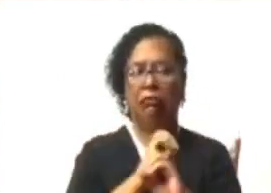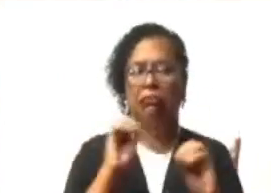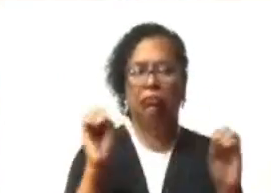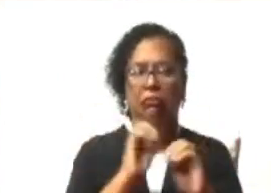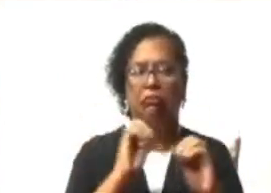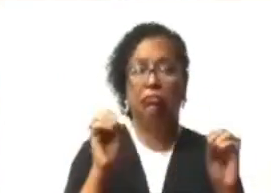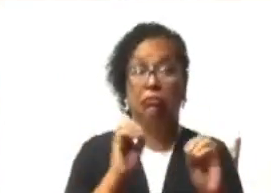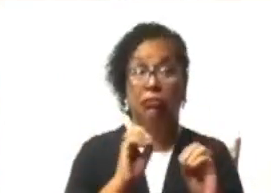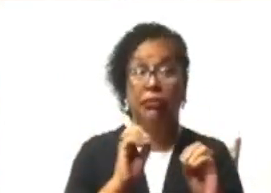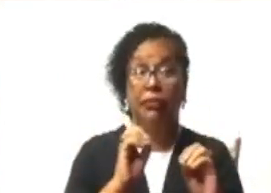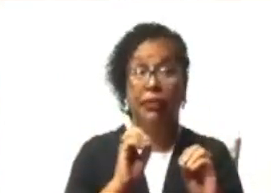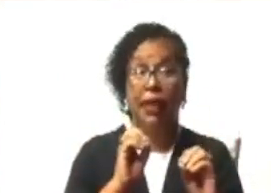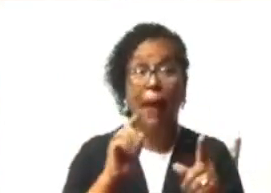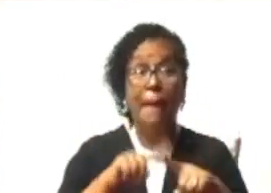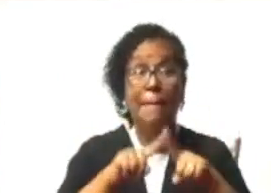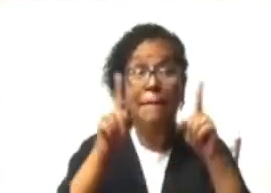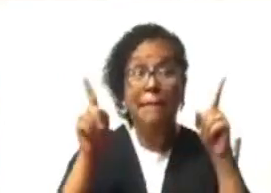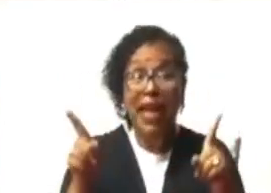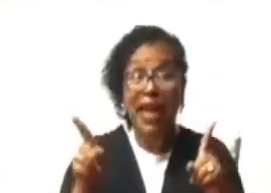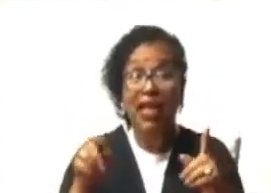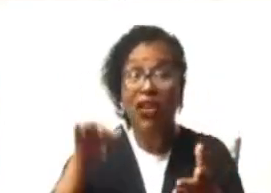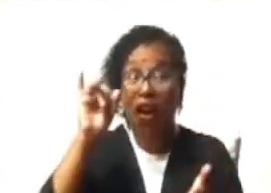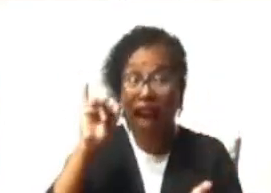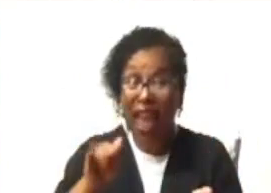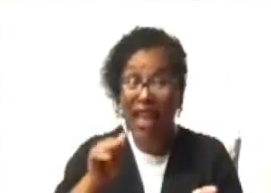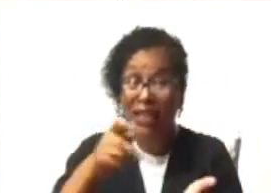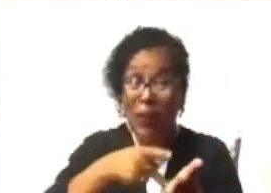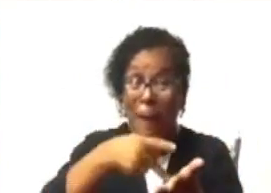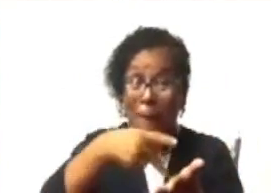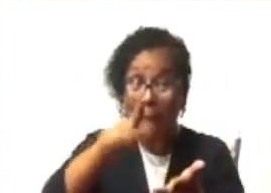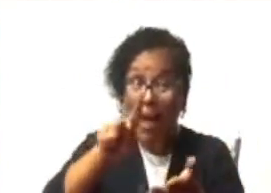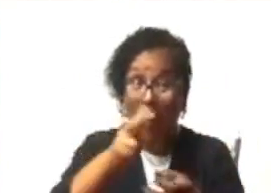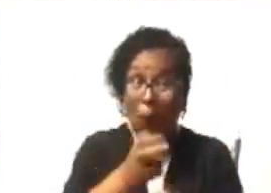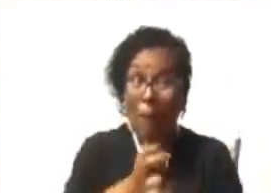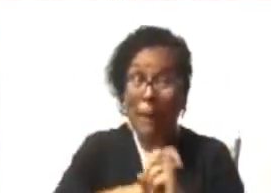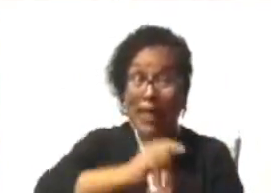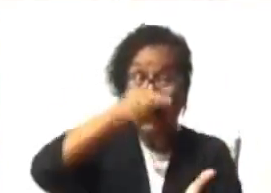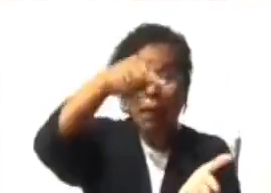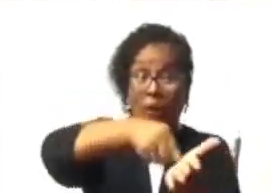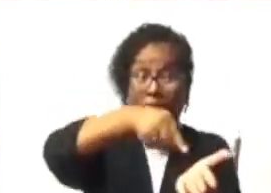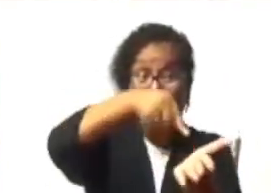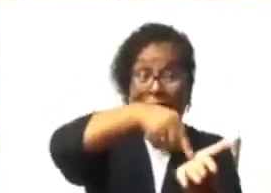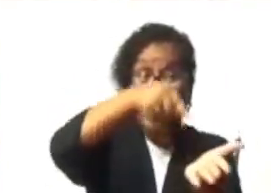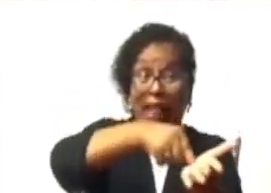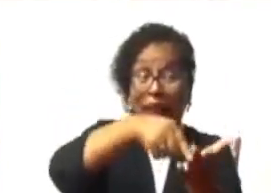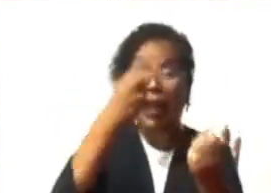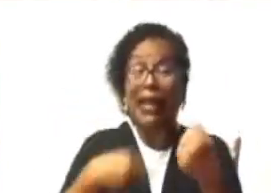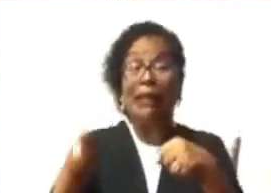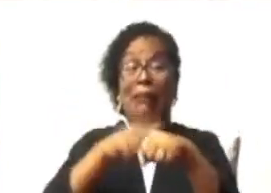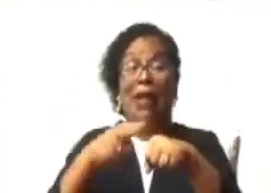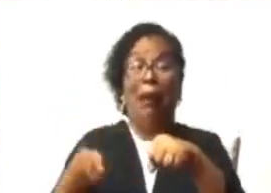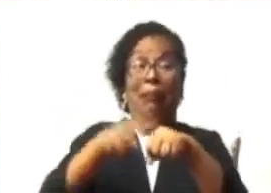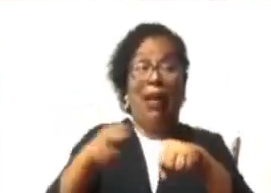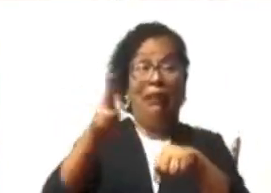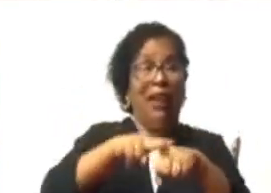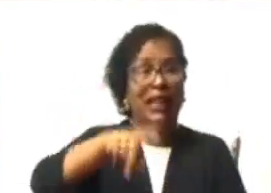la carga de intereses de la deuda pública sin necesidad de